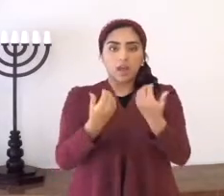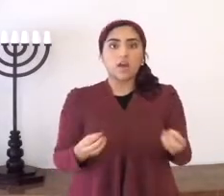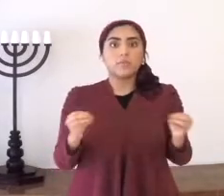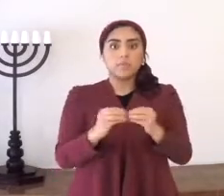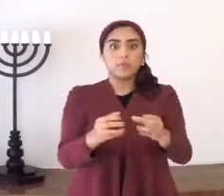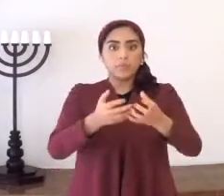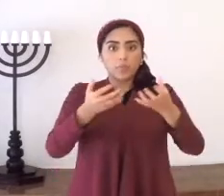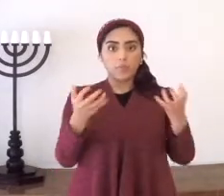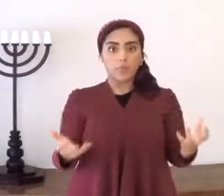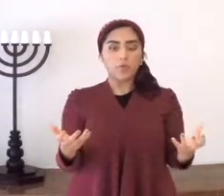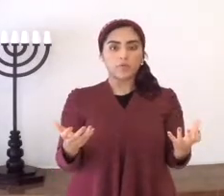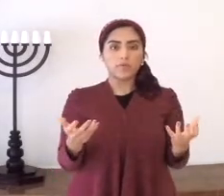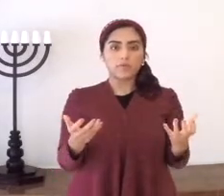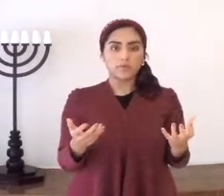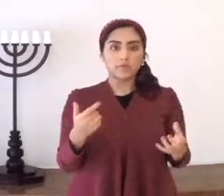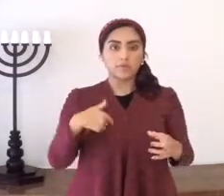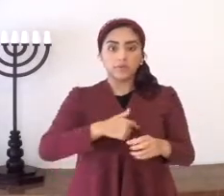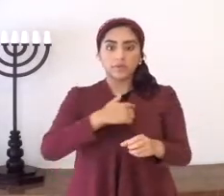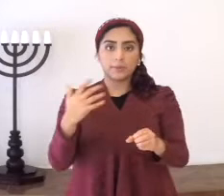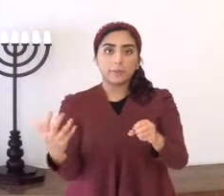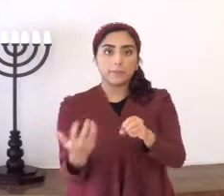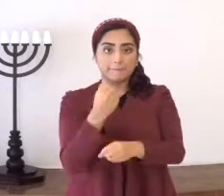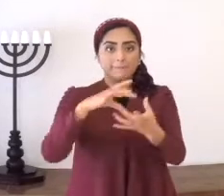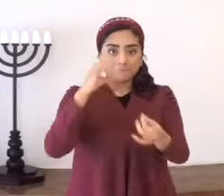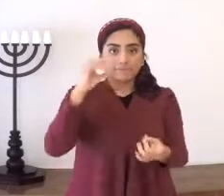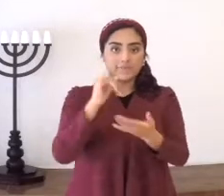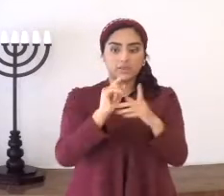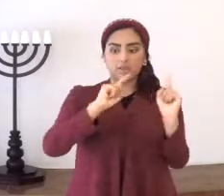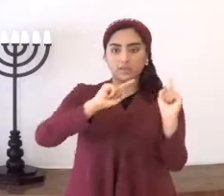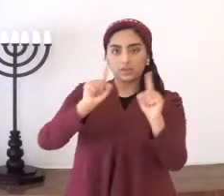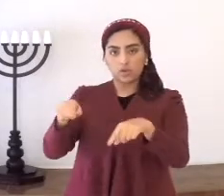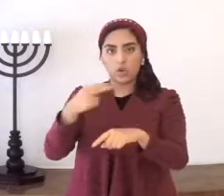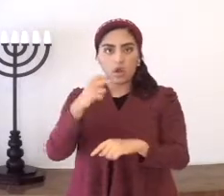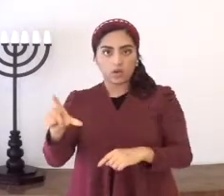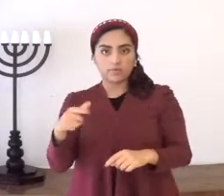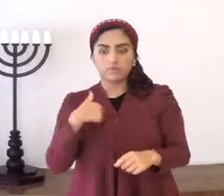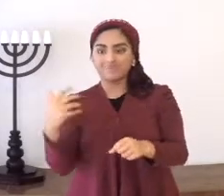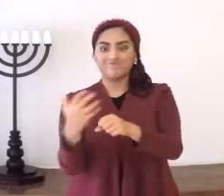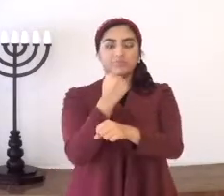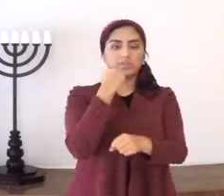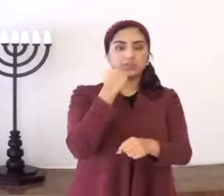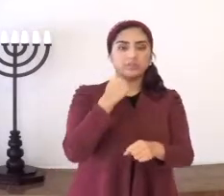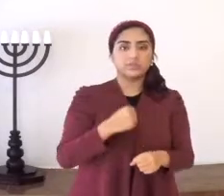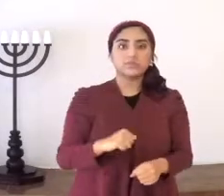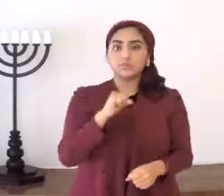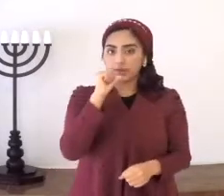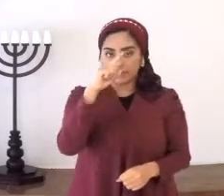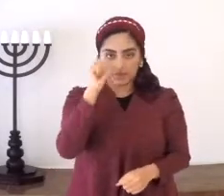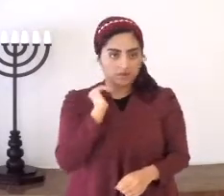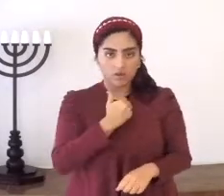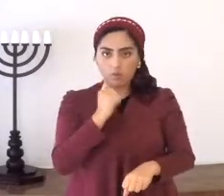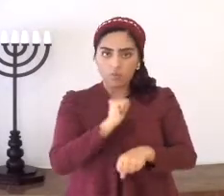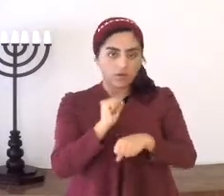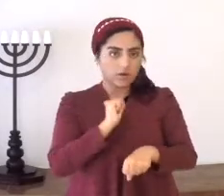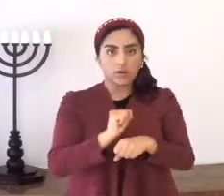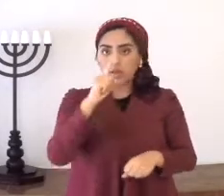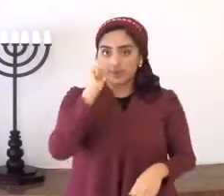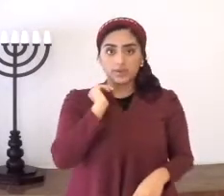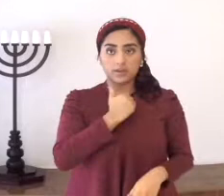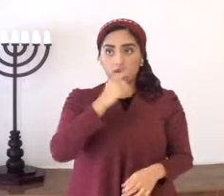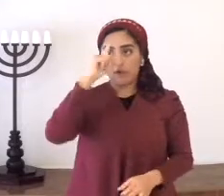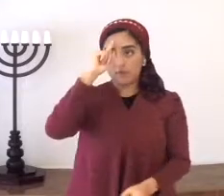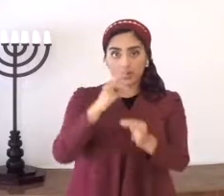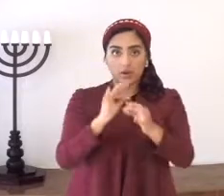física, ¿cuánto más es rescatar almas que pueden ir al infierno? No es por nuestro